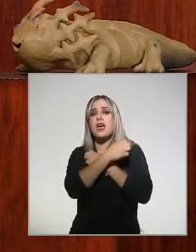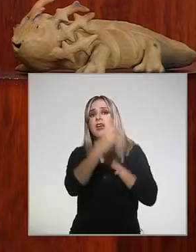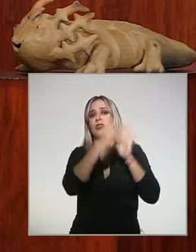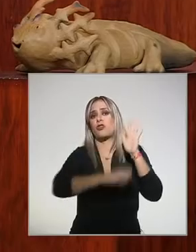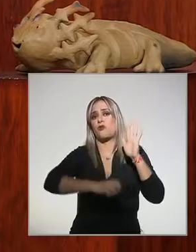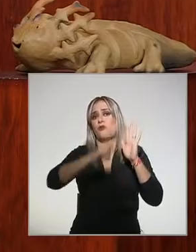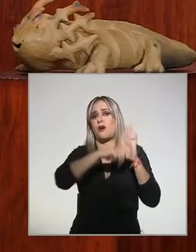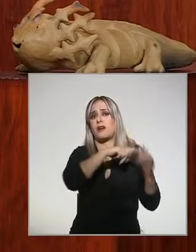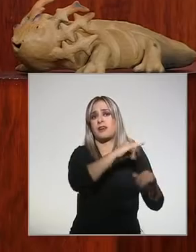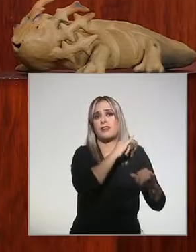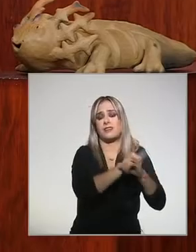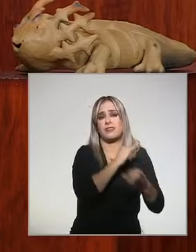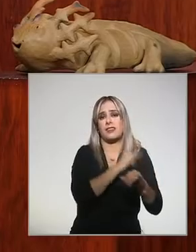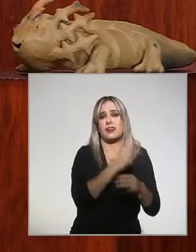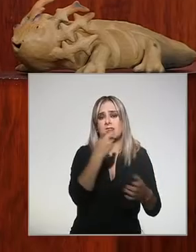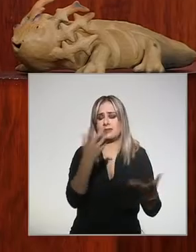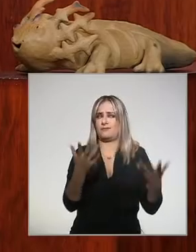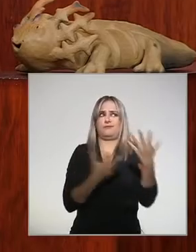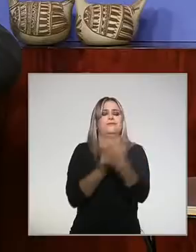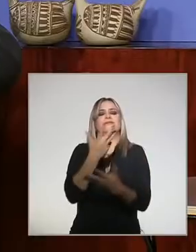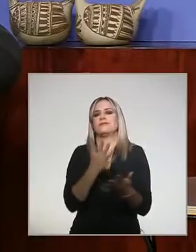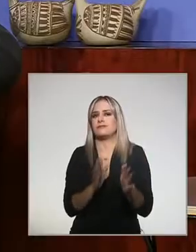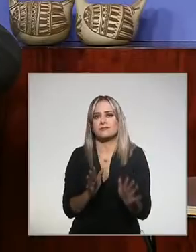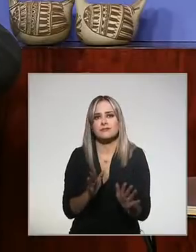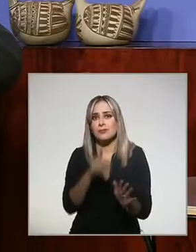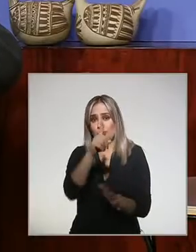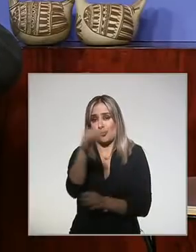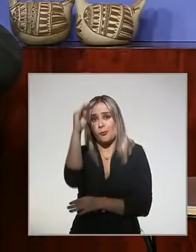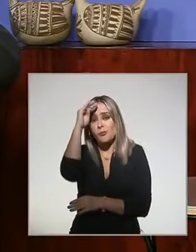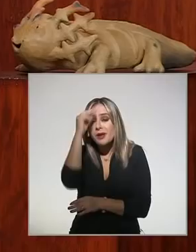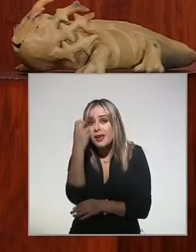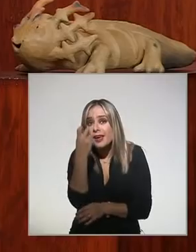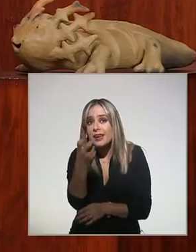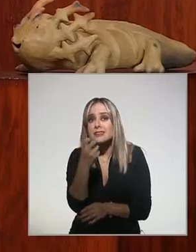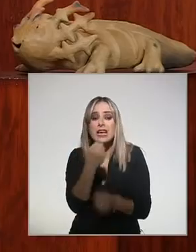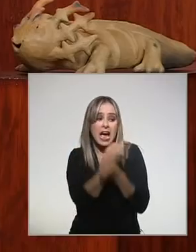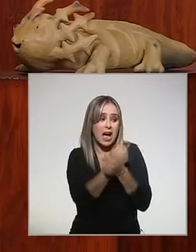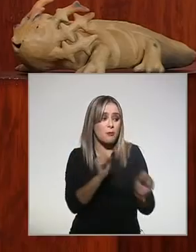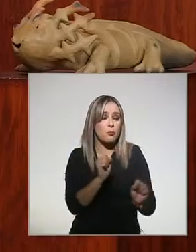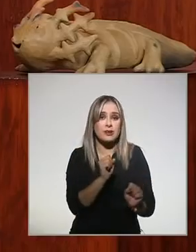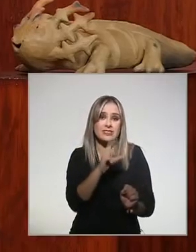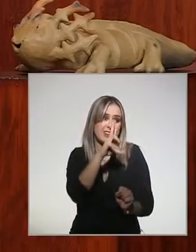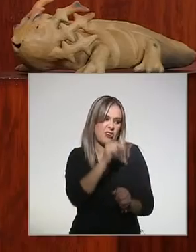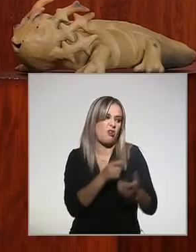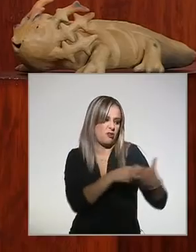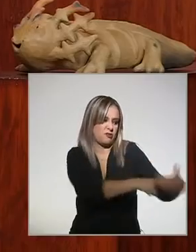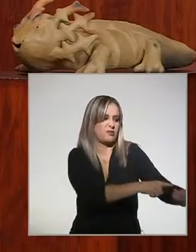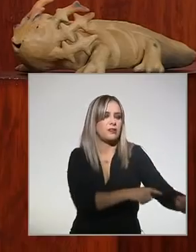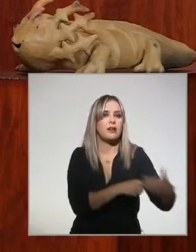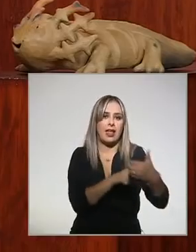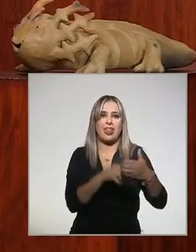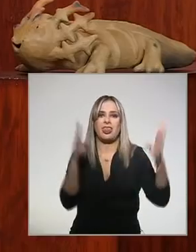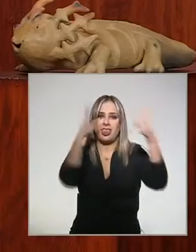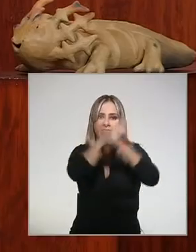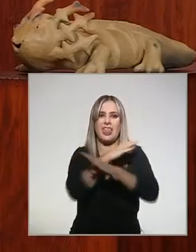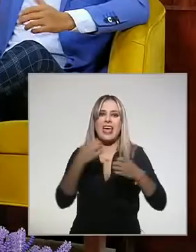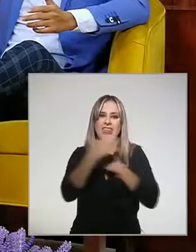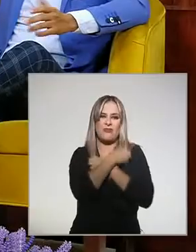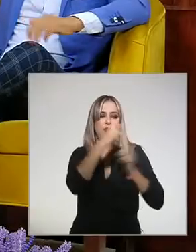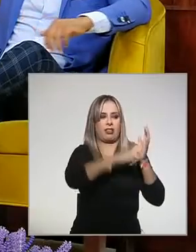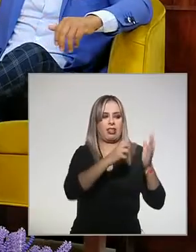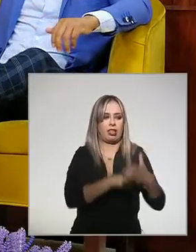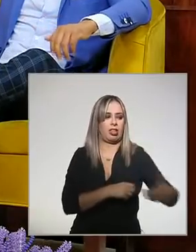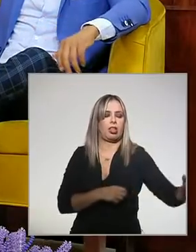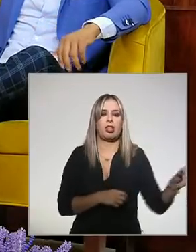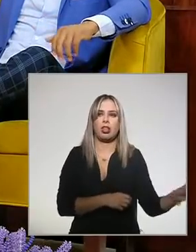donde se desvirtúa un poco la situación, porque creemos que con el hecho de no aburrirse se están entreteniendo o se están educando, pero